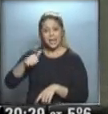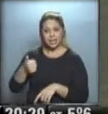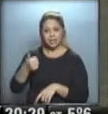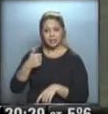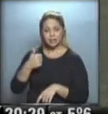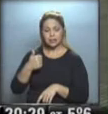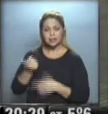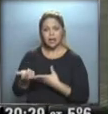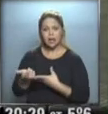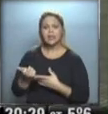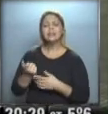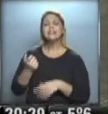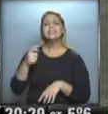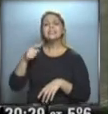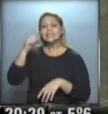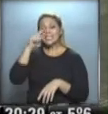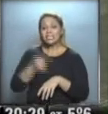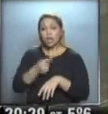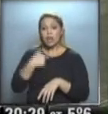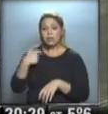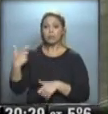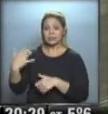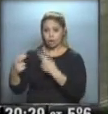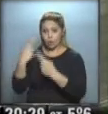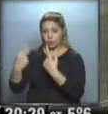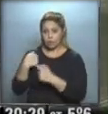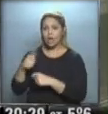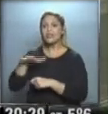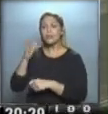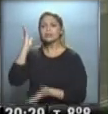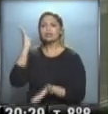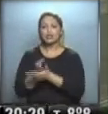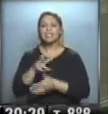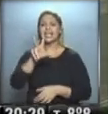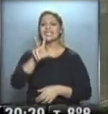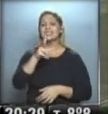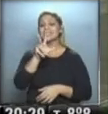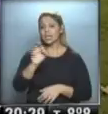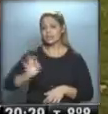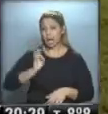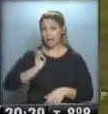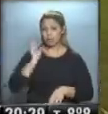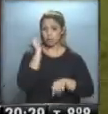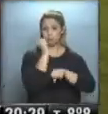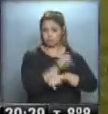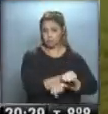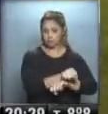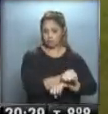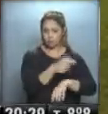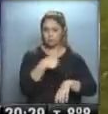que morir con 8 disparos encima. Después de esto, el arma una causa, lo condenan a 30 años de prisión. De ese día, él estuvo preso hasta